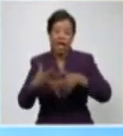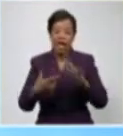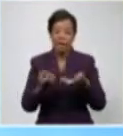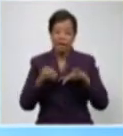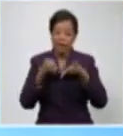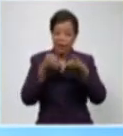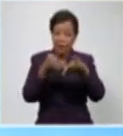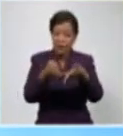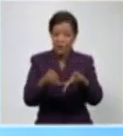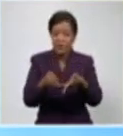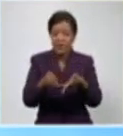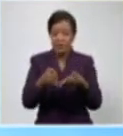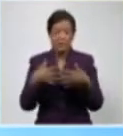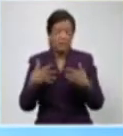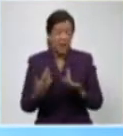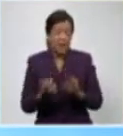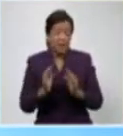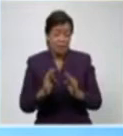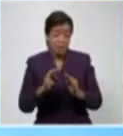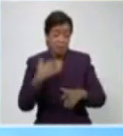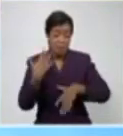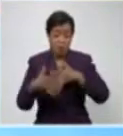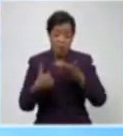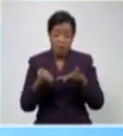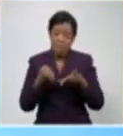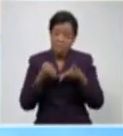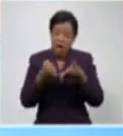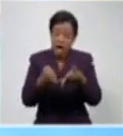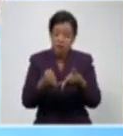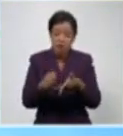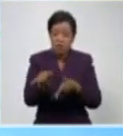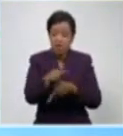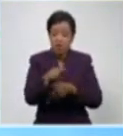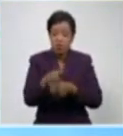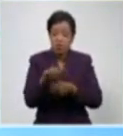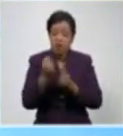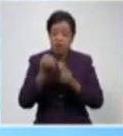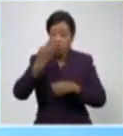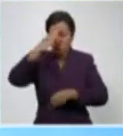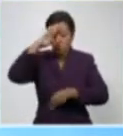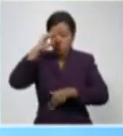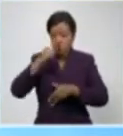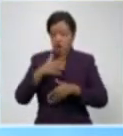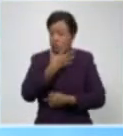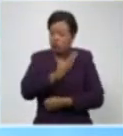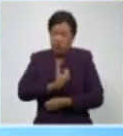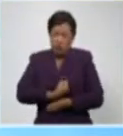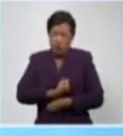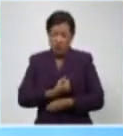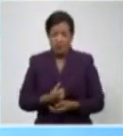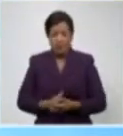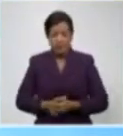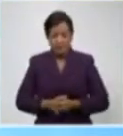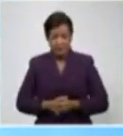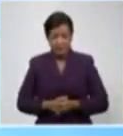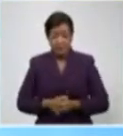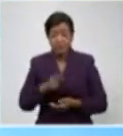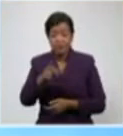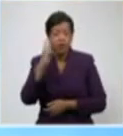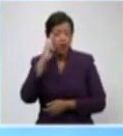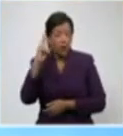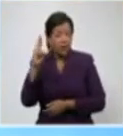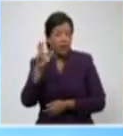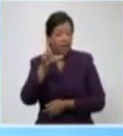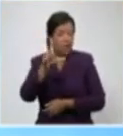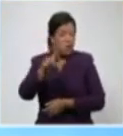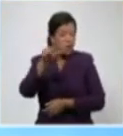que encuentre en ellos a esos salvadores de la patria que sufre. Ustedes recuerdan que